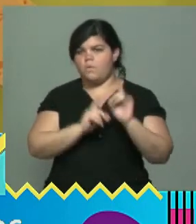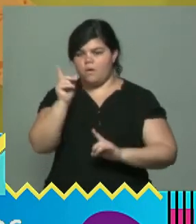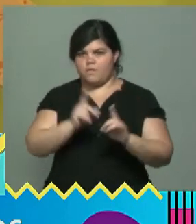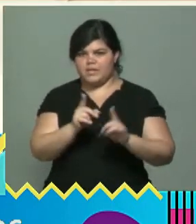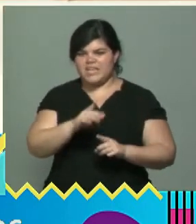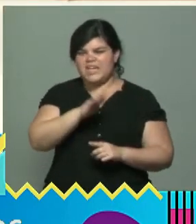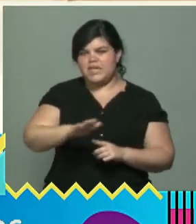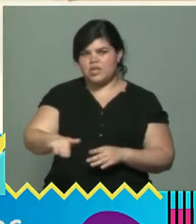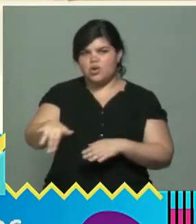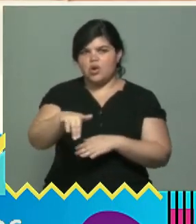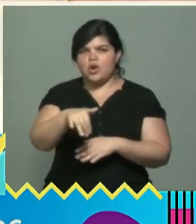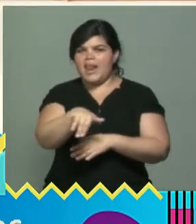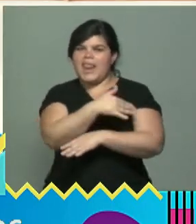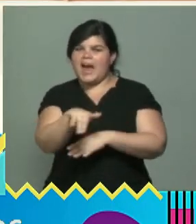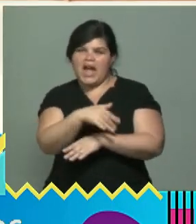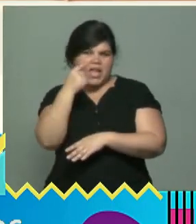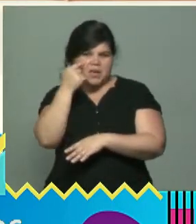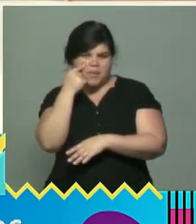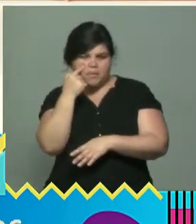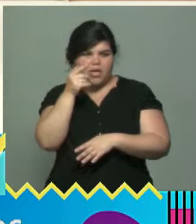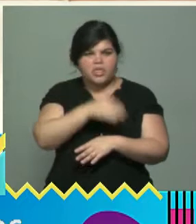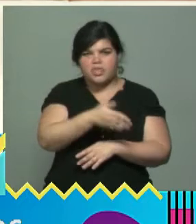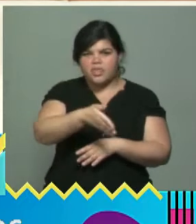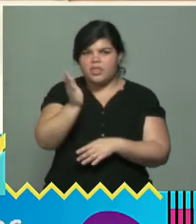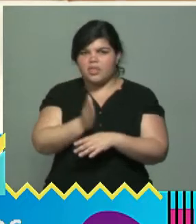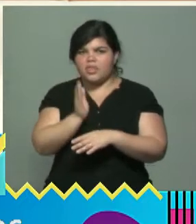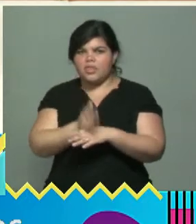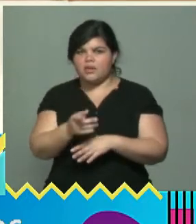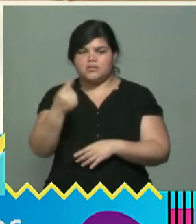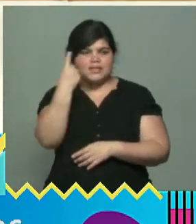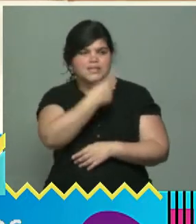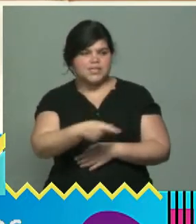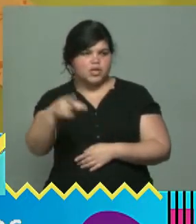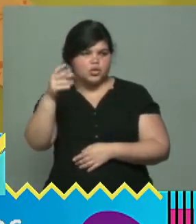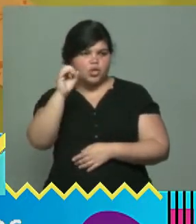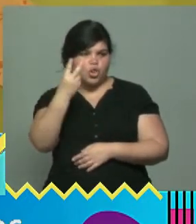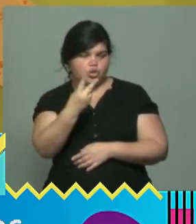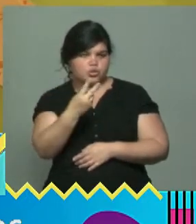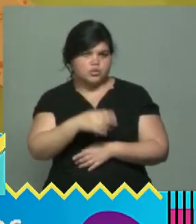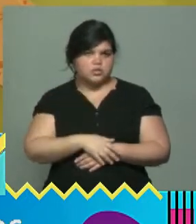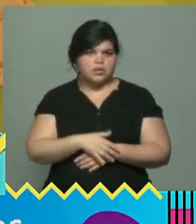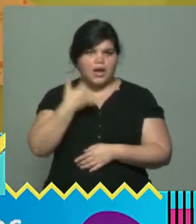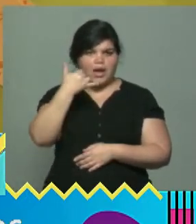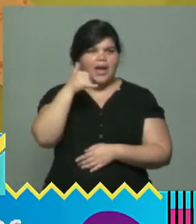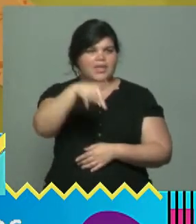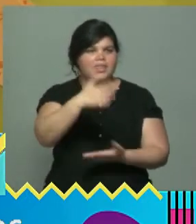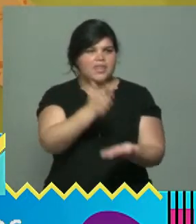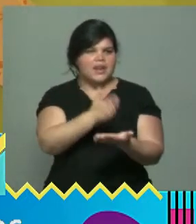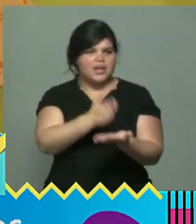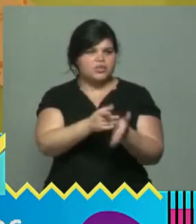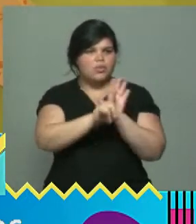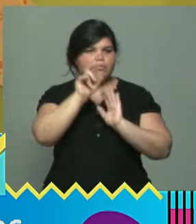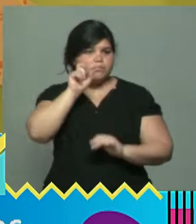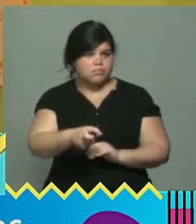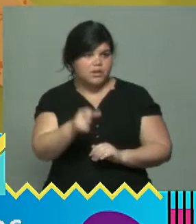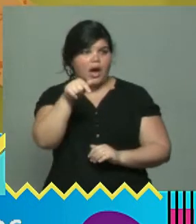situación de calle, un niño mendigando, etcétera, que es el 102. La línea 102 es una línea de recepción de situaciones de vulneración de derechos, de todo tipo de